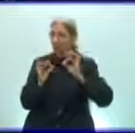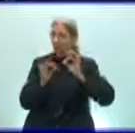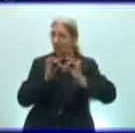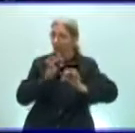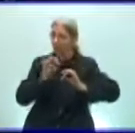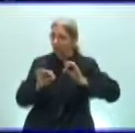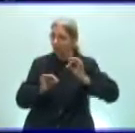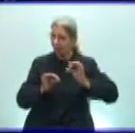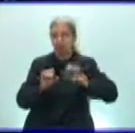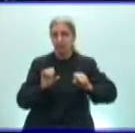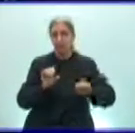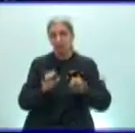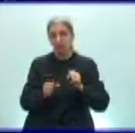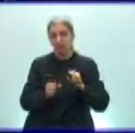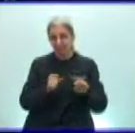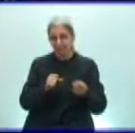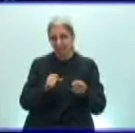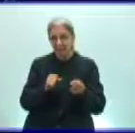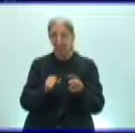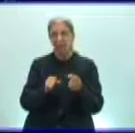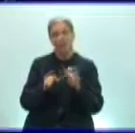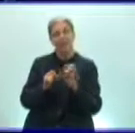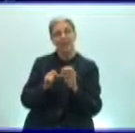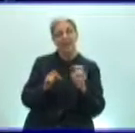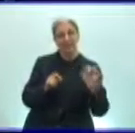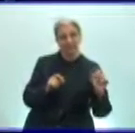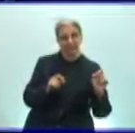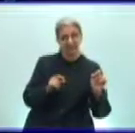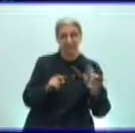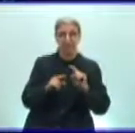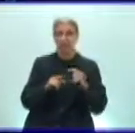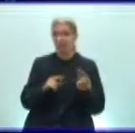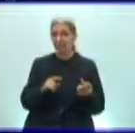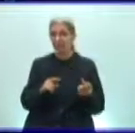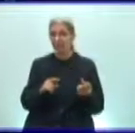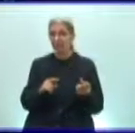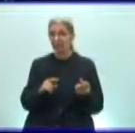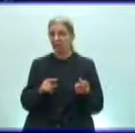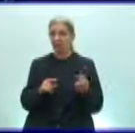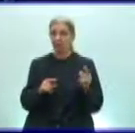en el dominio de la variable, porque si no,